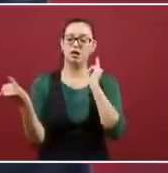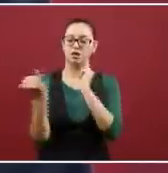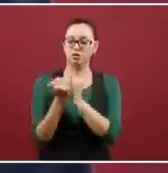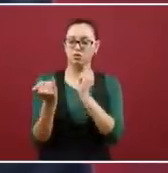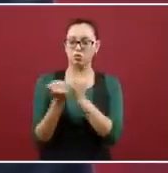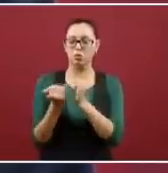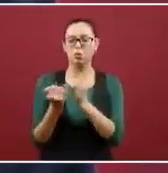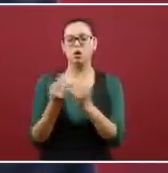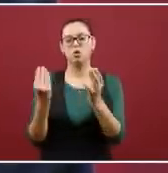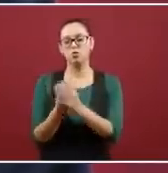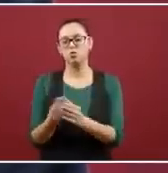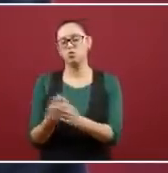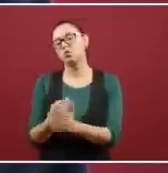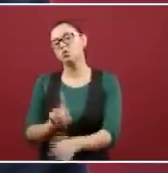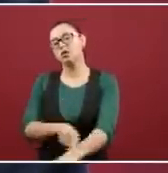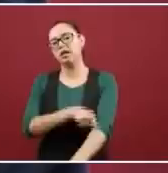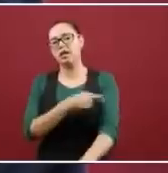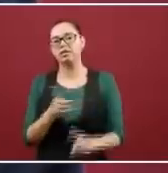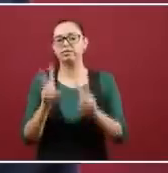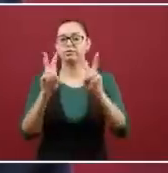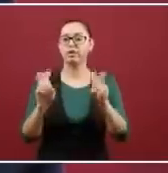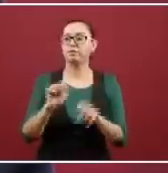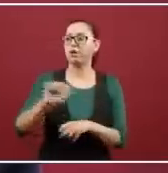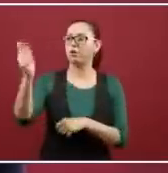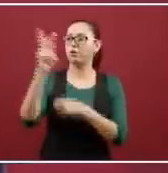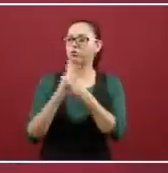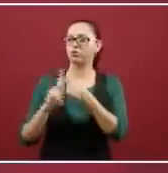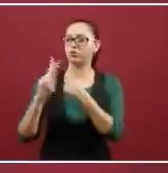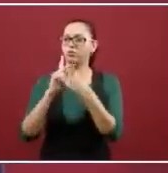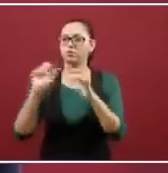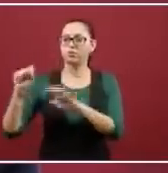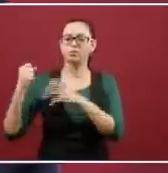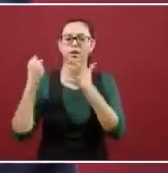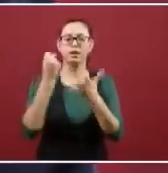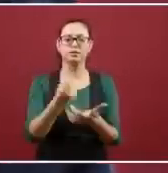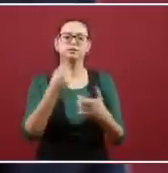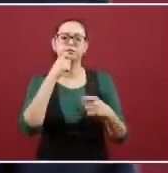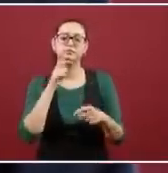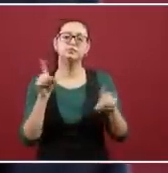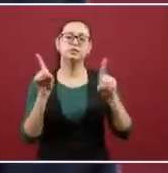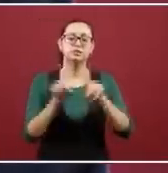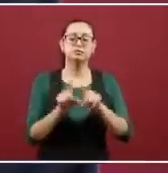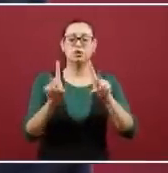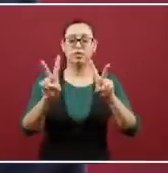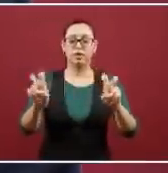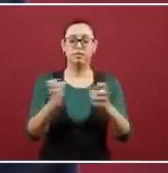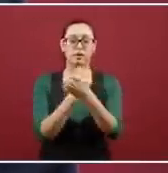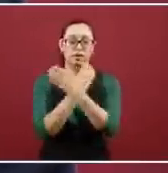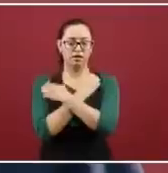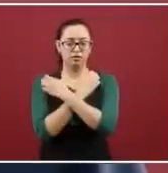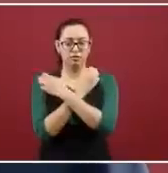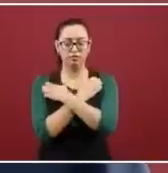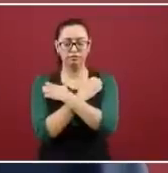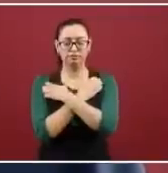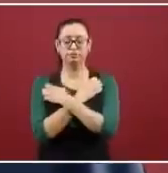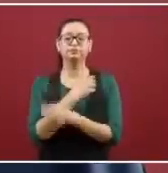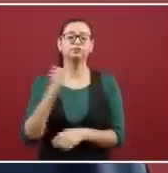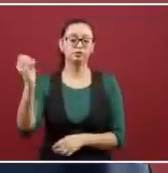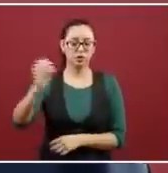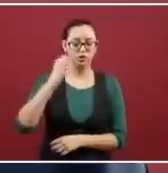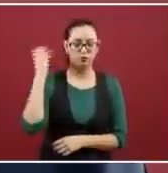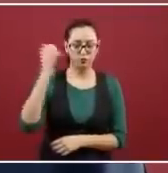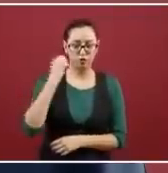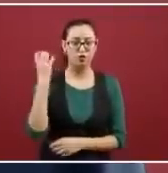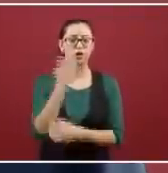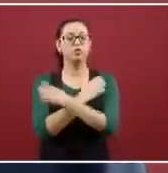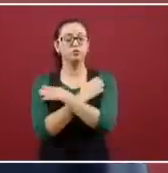inversión extranjera. También se está abarcando la parte educativa. Habrá un foro de educación